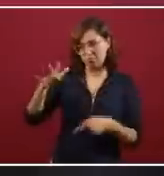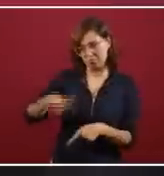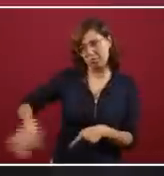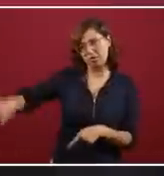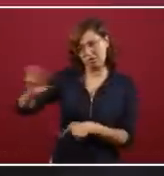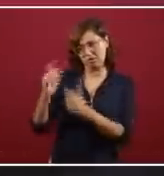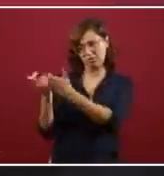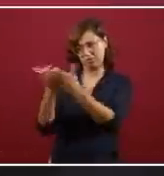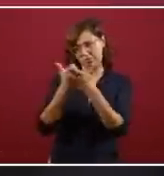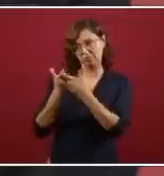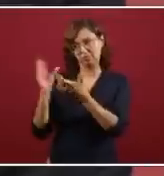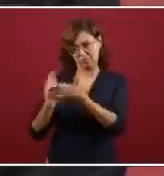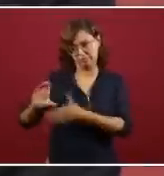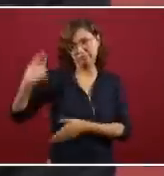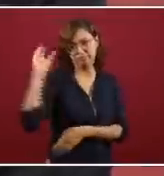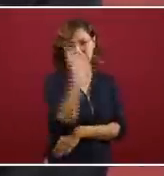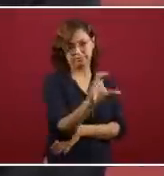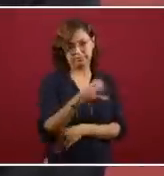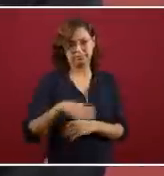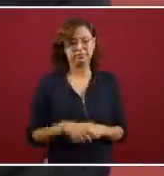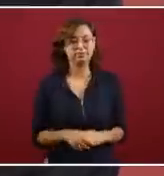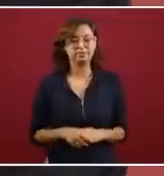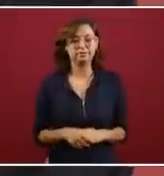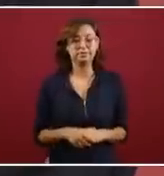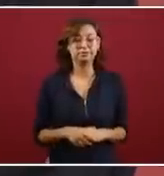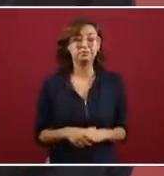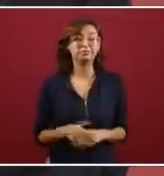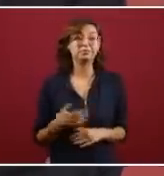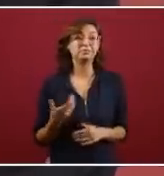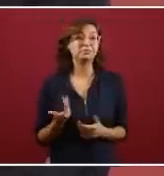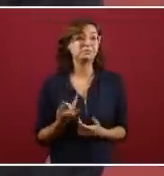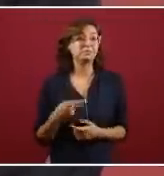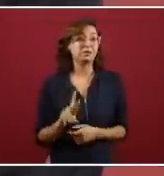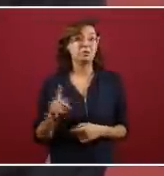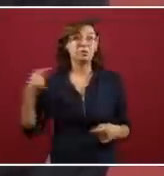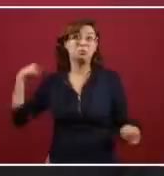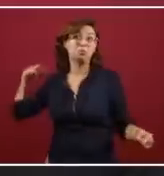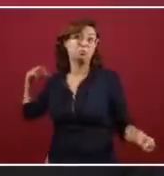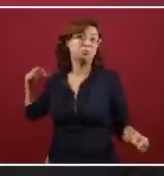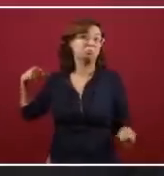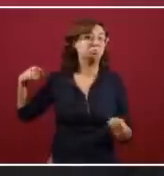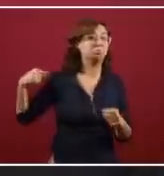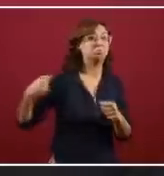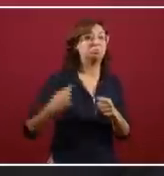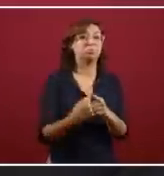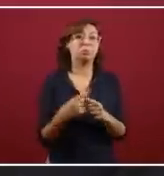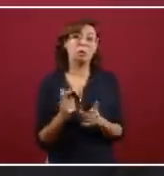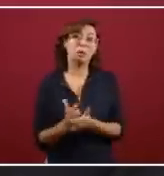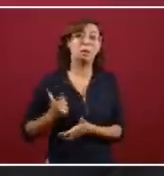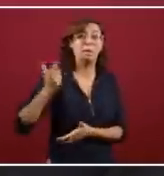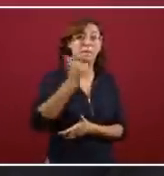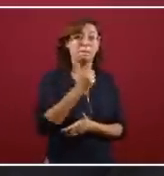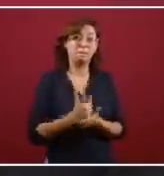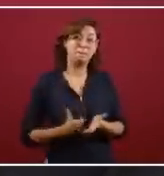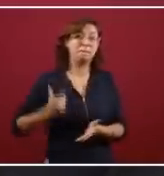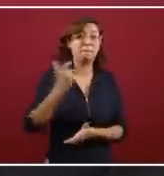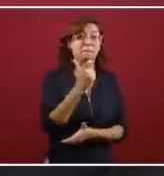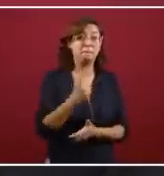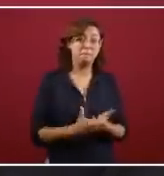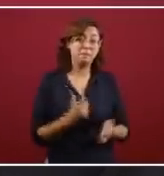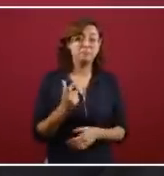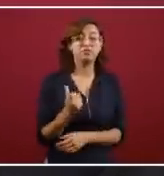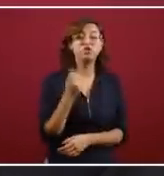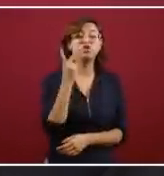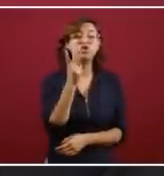Y terminó costándonos, bueno, hasta ahora, ya cerca de 2 billones